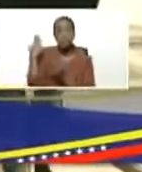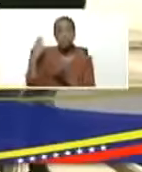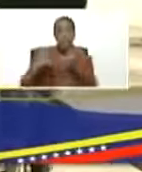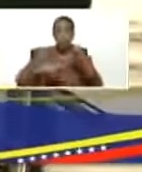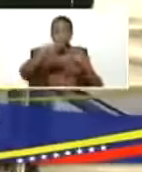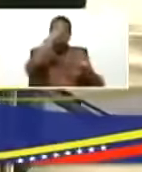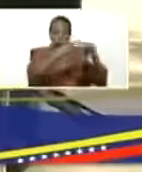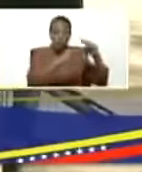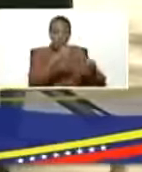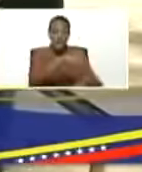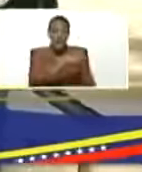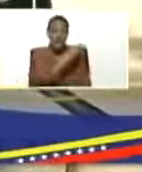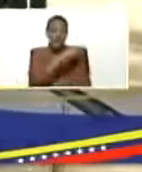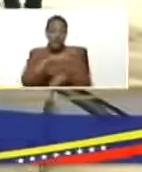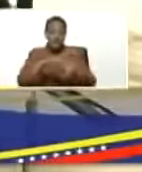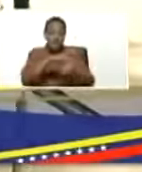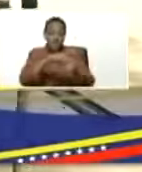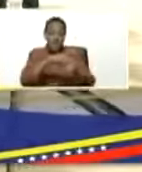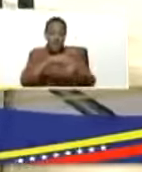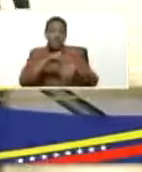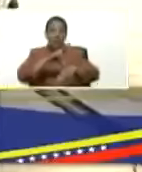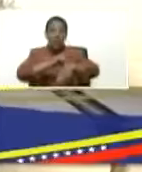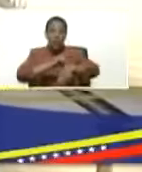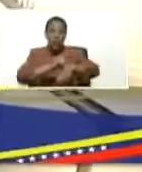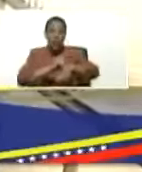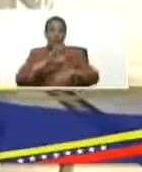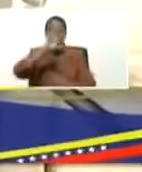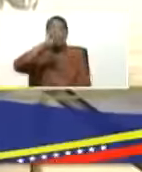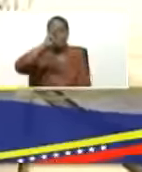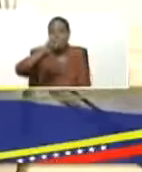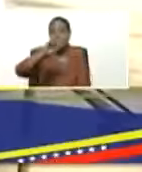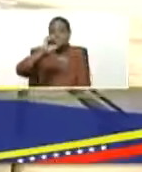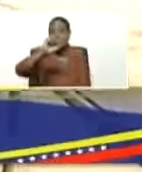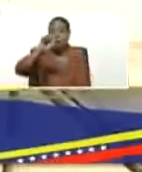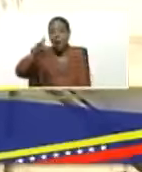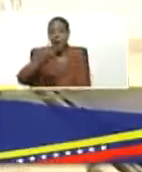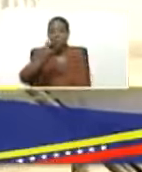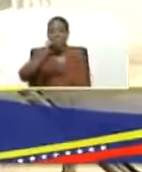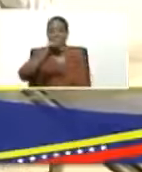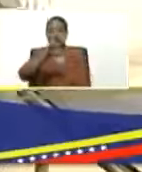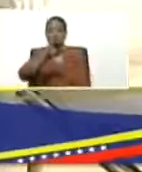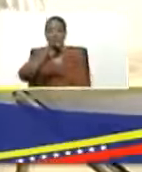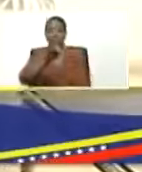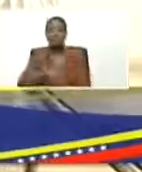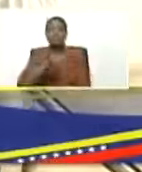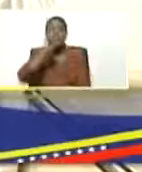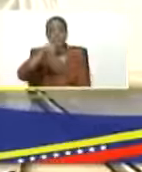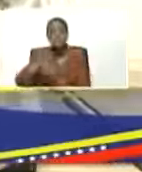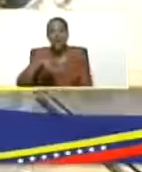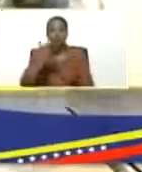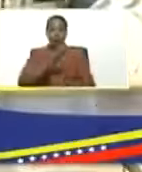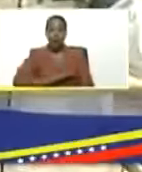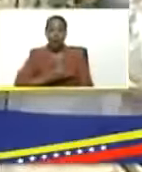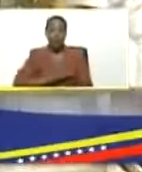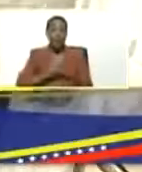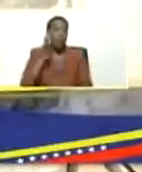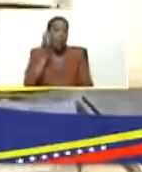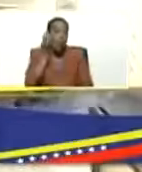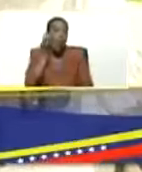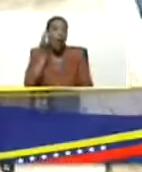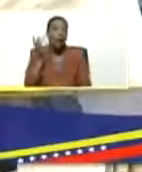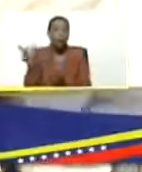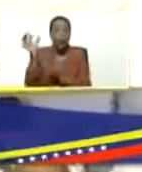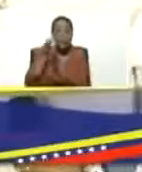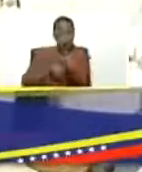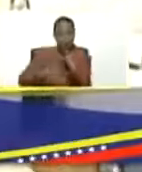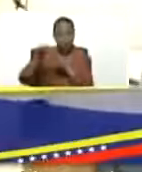la ministra, la doctora Magali y Maricela, la alcaldesa, conversadito, vamos explicándole al pueblo.